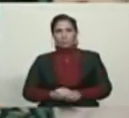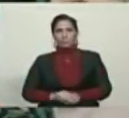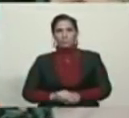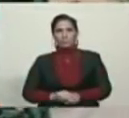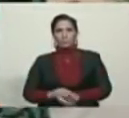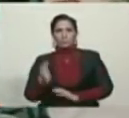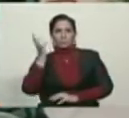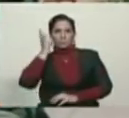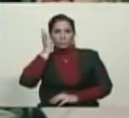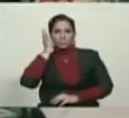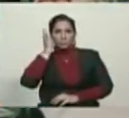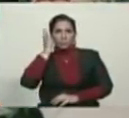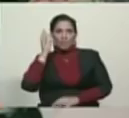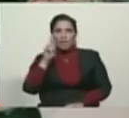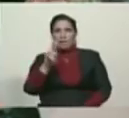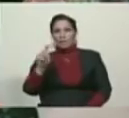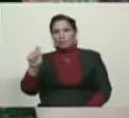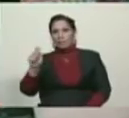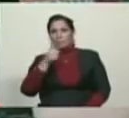Ortega Sanoja por RT.